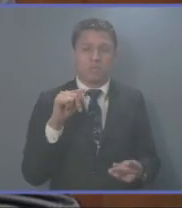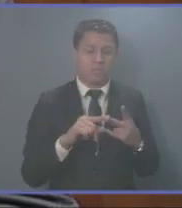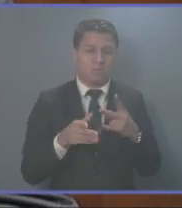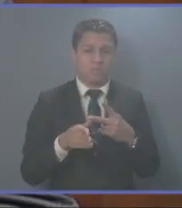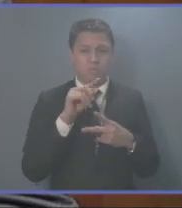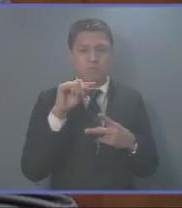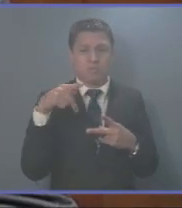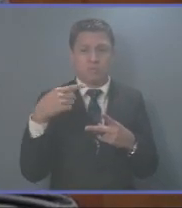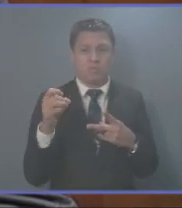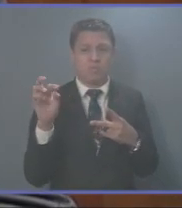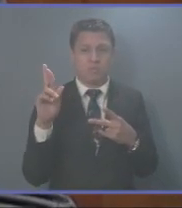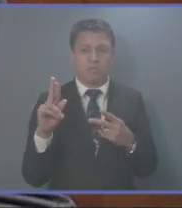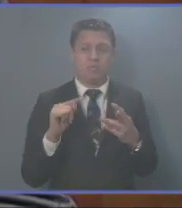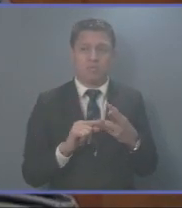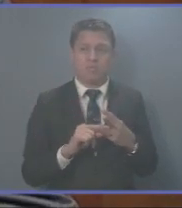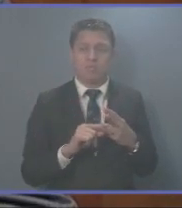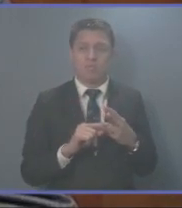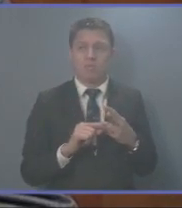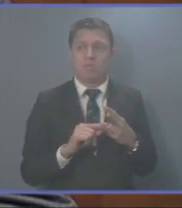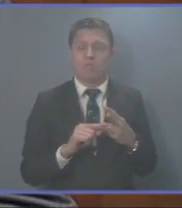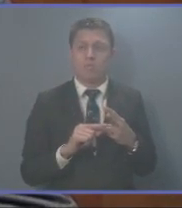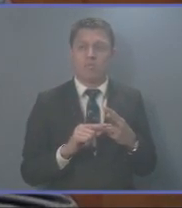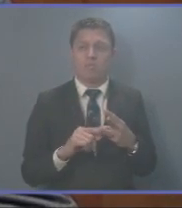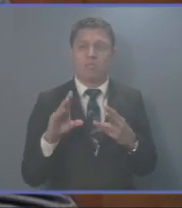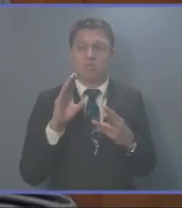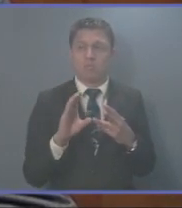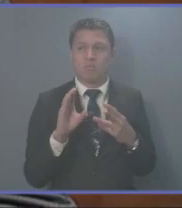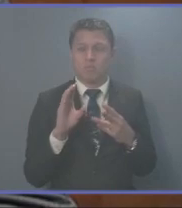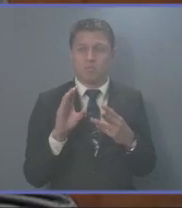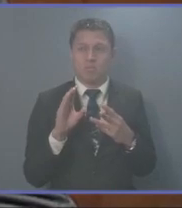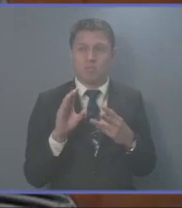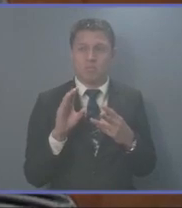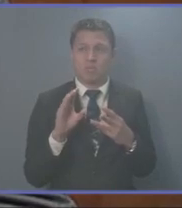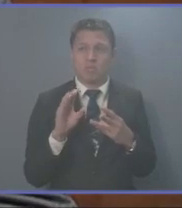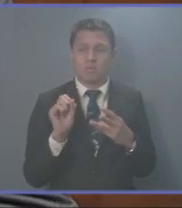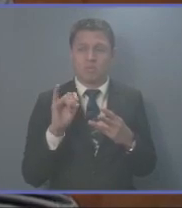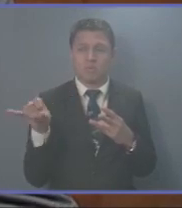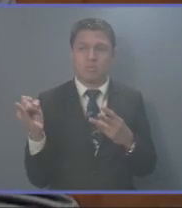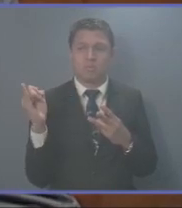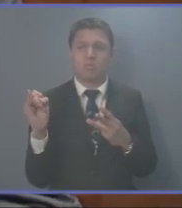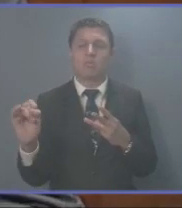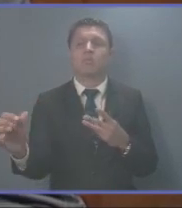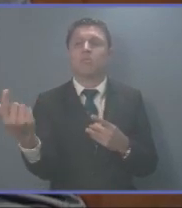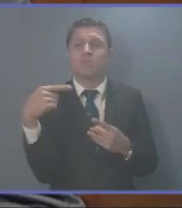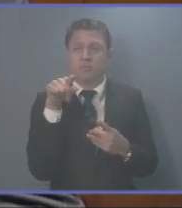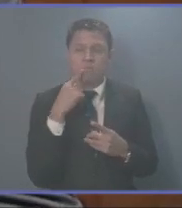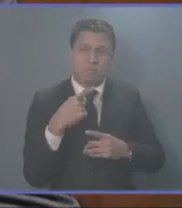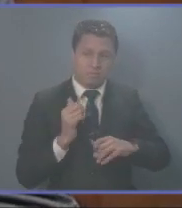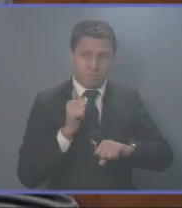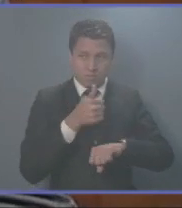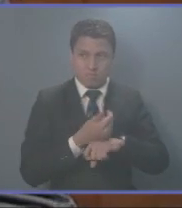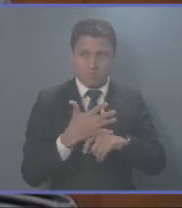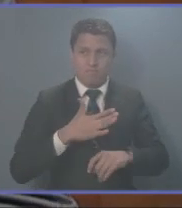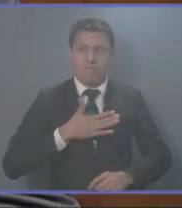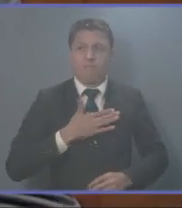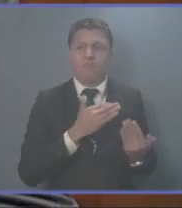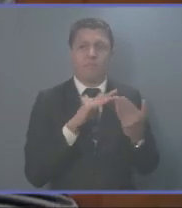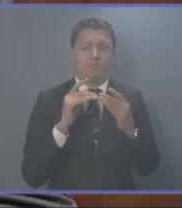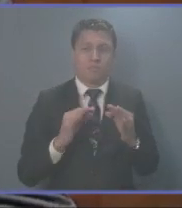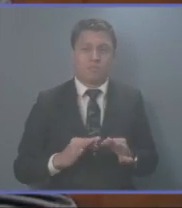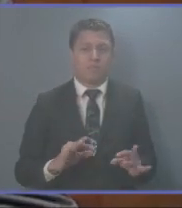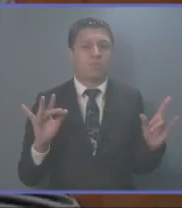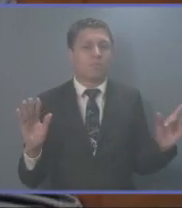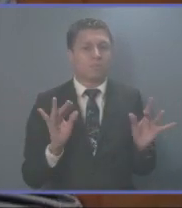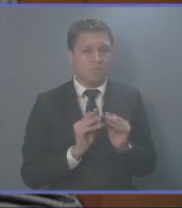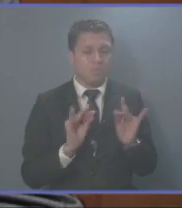Procuraduría General de la República y Sala de lo Penal de la Corte Suprema de Justicia, con quienes se sostuvieron diversas